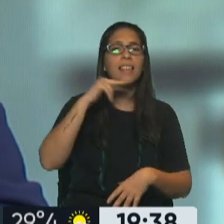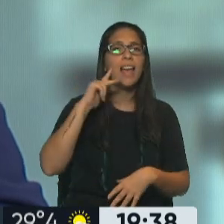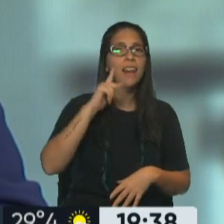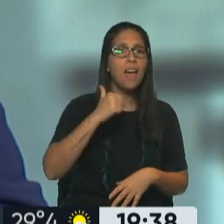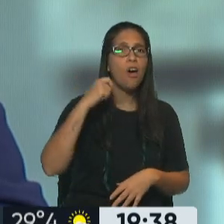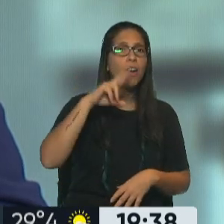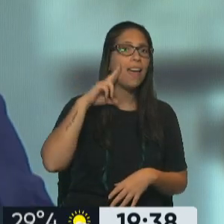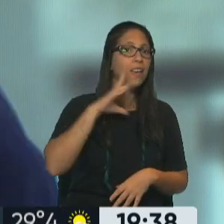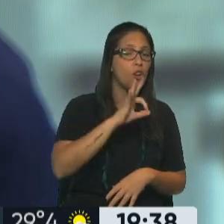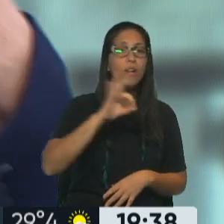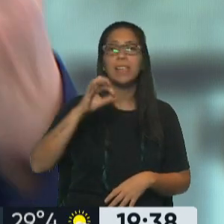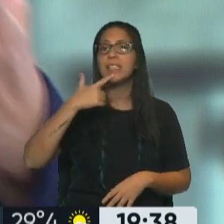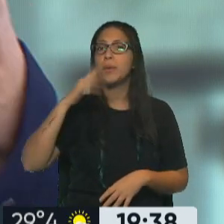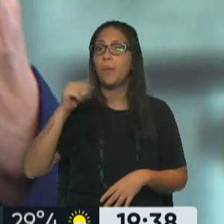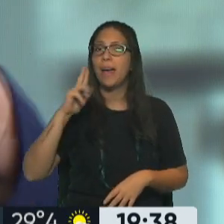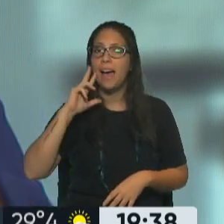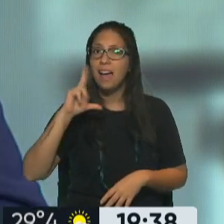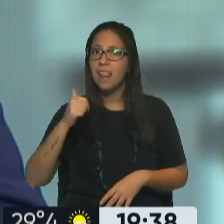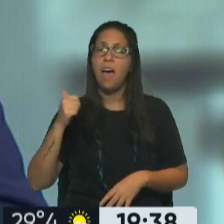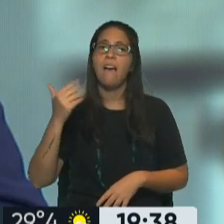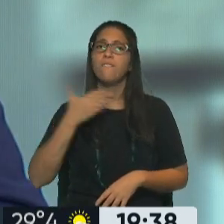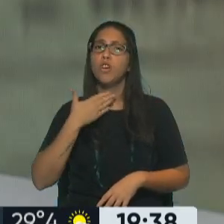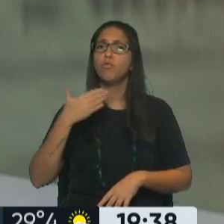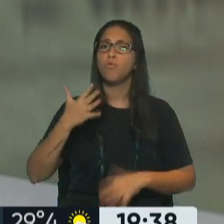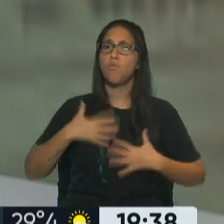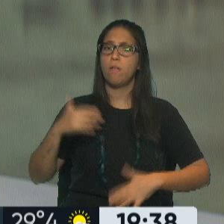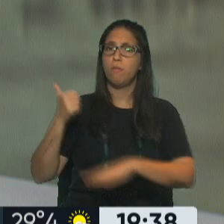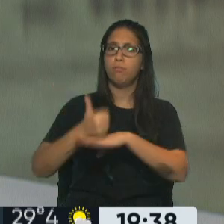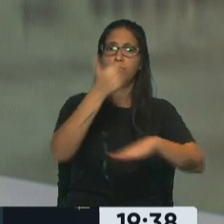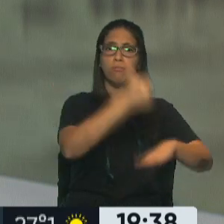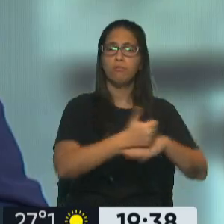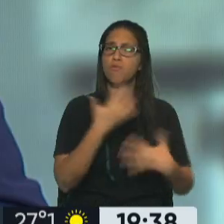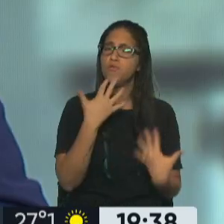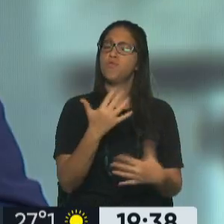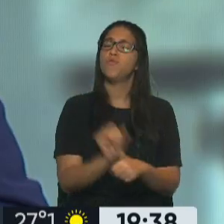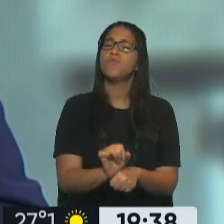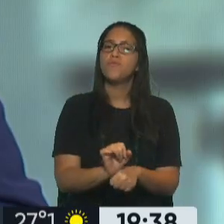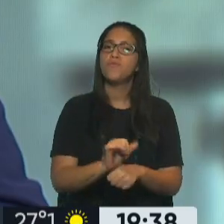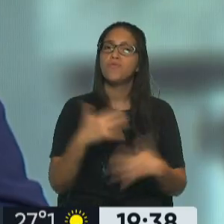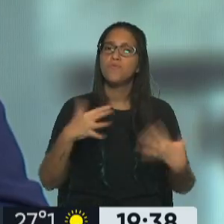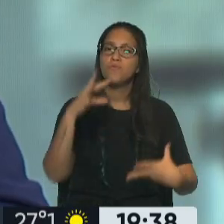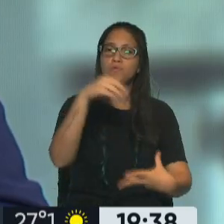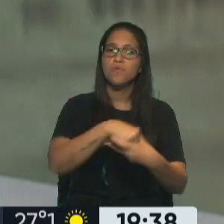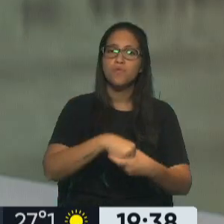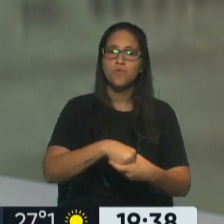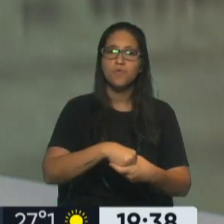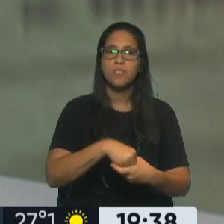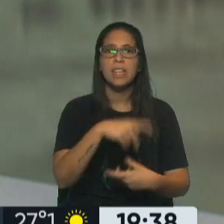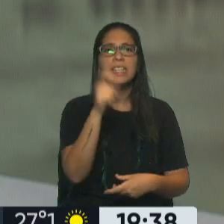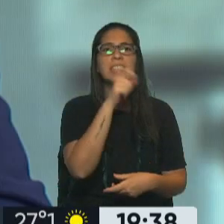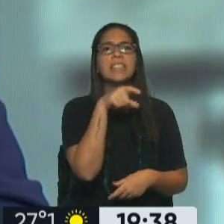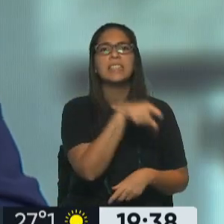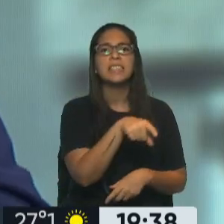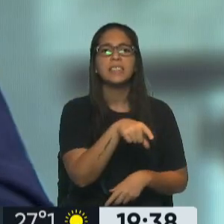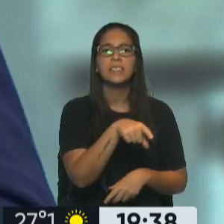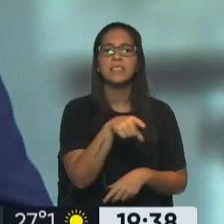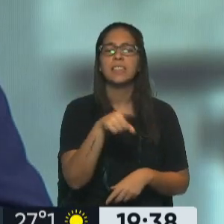baraglia Leo y p le pone voz y cuerpo cómo los admiramos a esos dos actores sí divinos los dos aparte Natalia